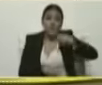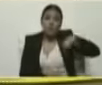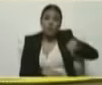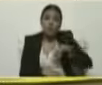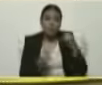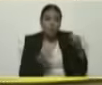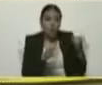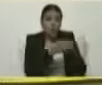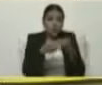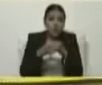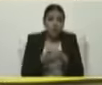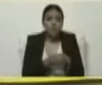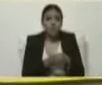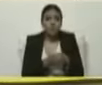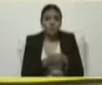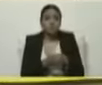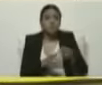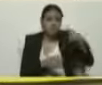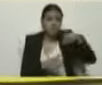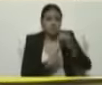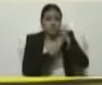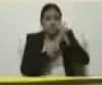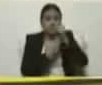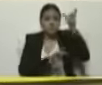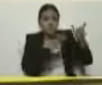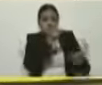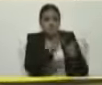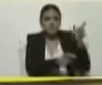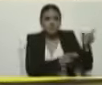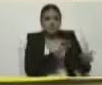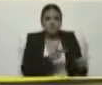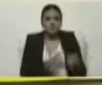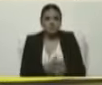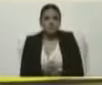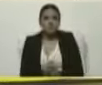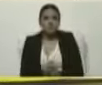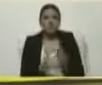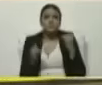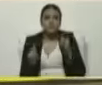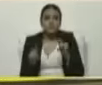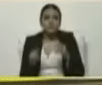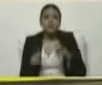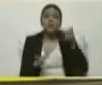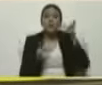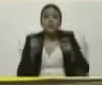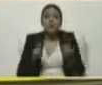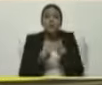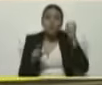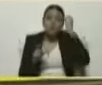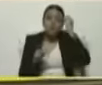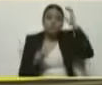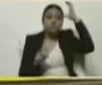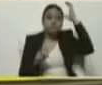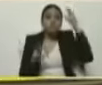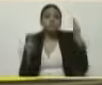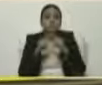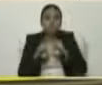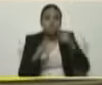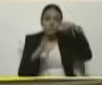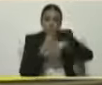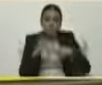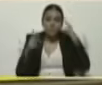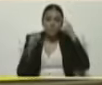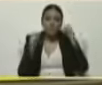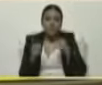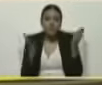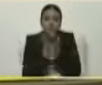Gente, las lideresas y líderes de la VH son gente muy informada, muy formada, porque